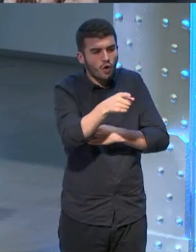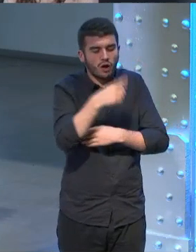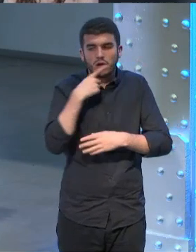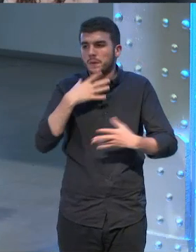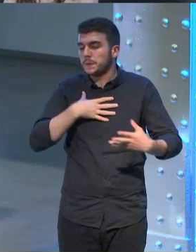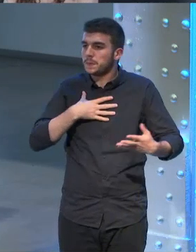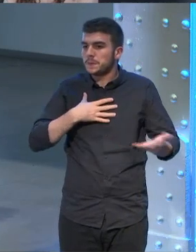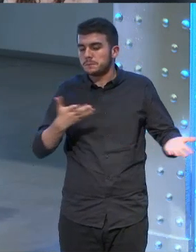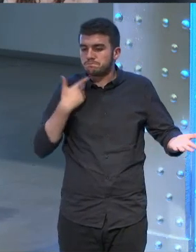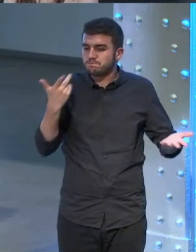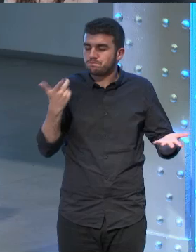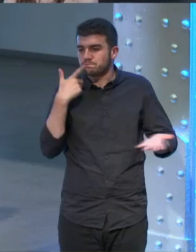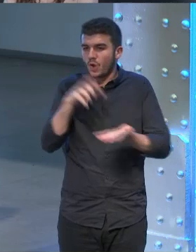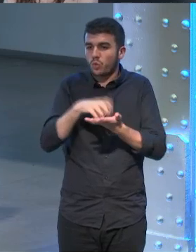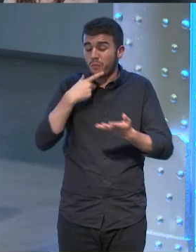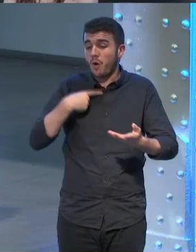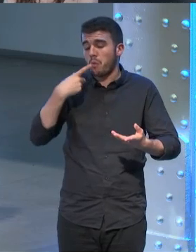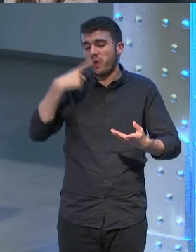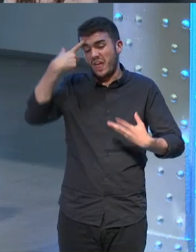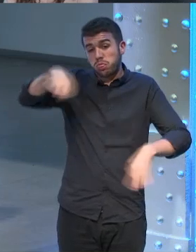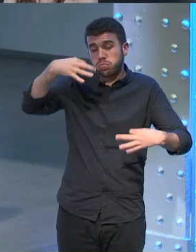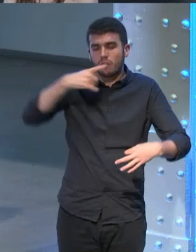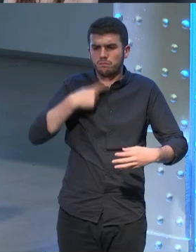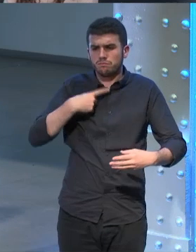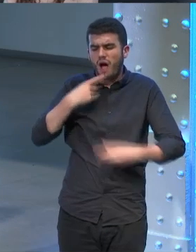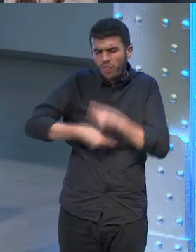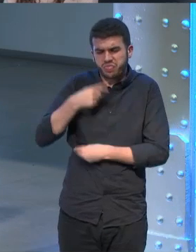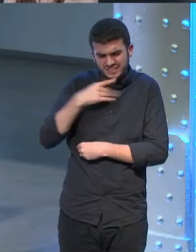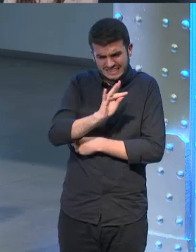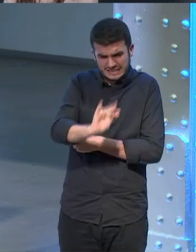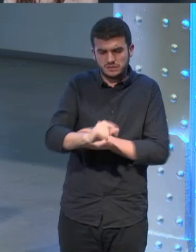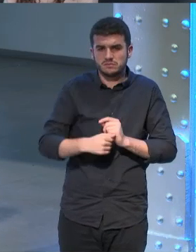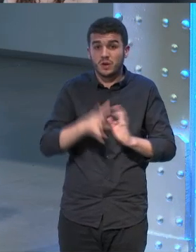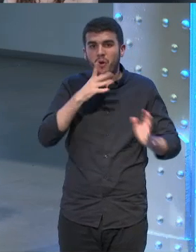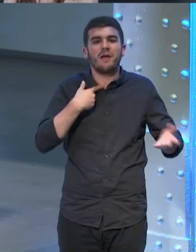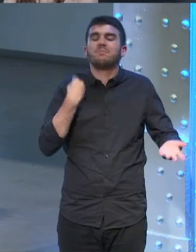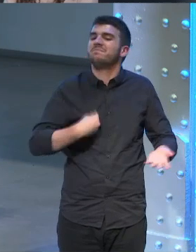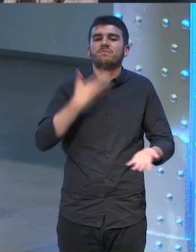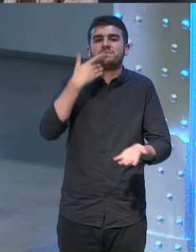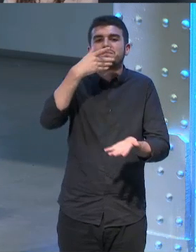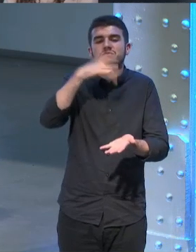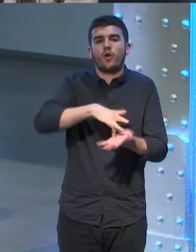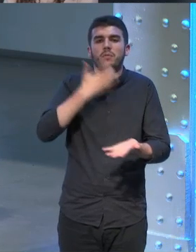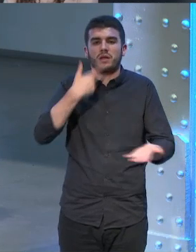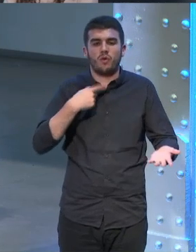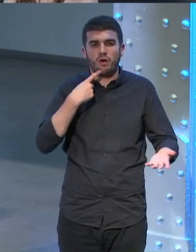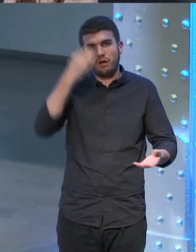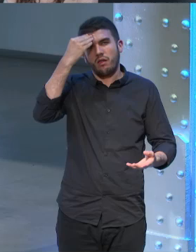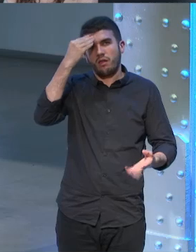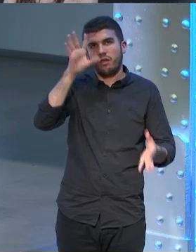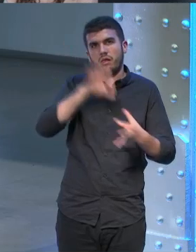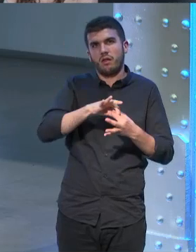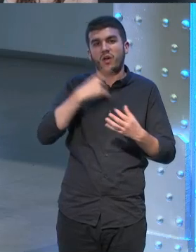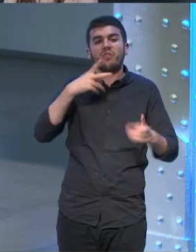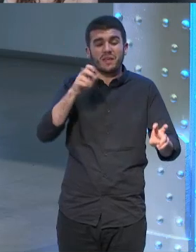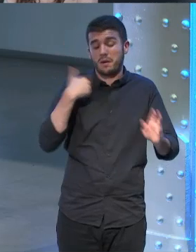lo hacen, porque yo creo que hay una cosa importante. A mí es cuando se asocia, por ejemplo, un poco